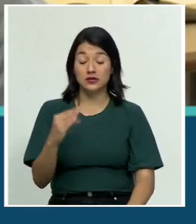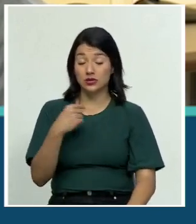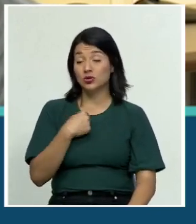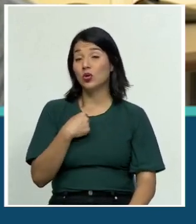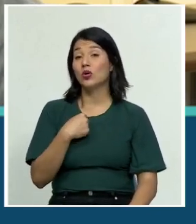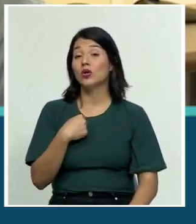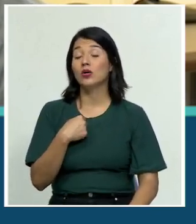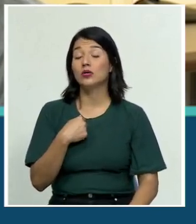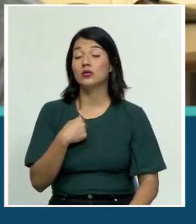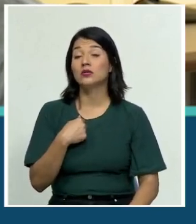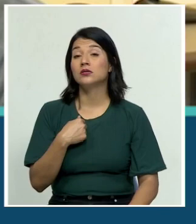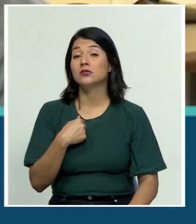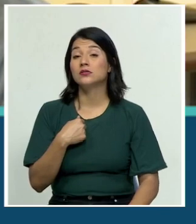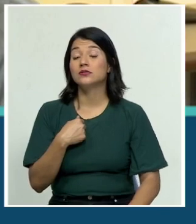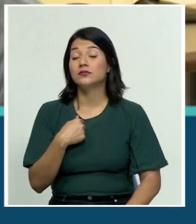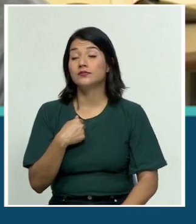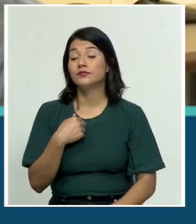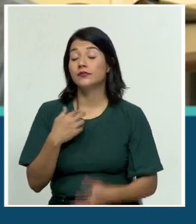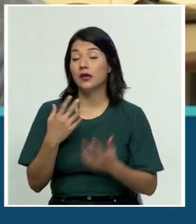estado